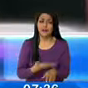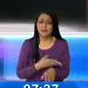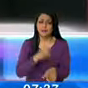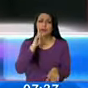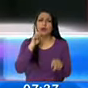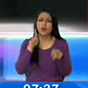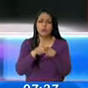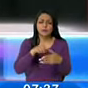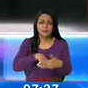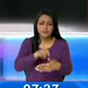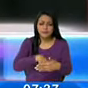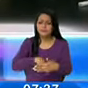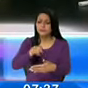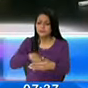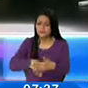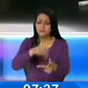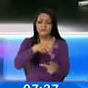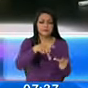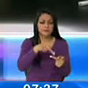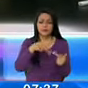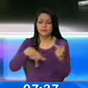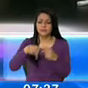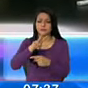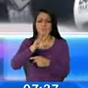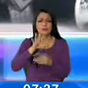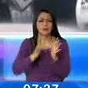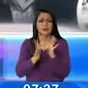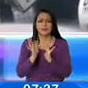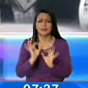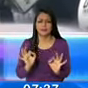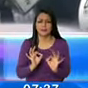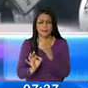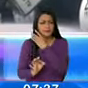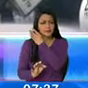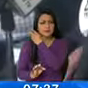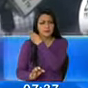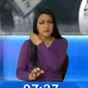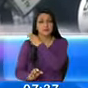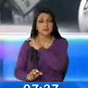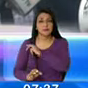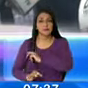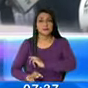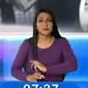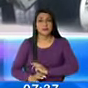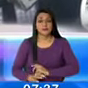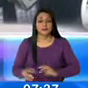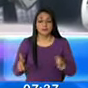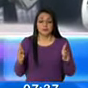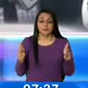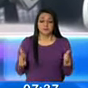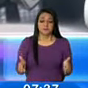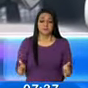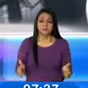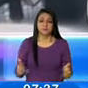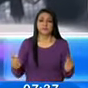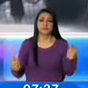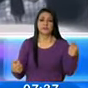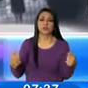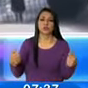acuerdo firmado por ambas prefecturas el pasado 25 de abril. Nosotros vamos a poner al margen de la carretera nuestros